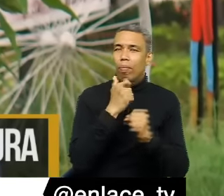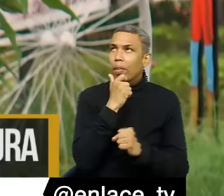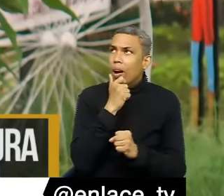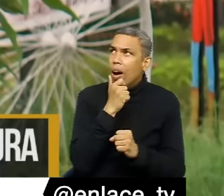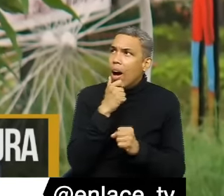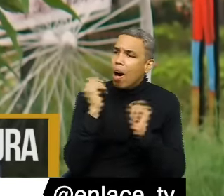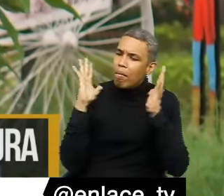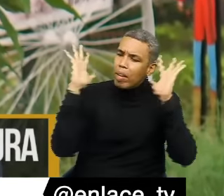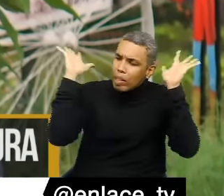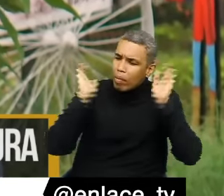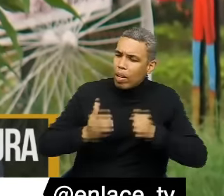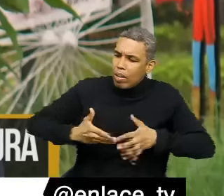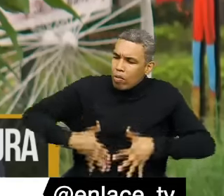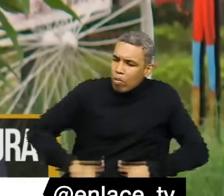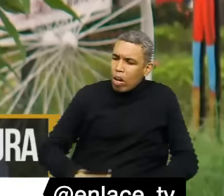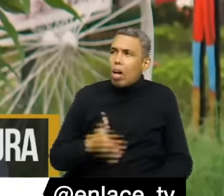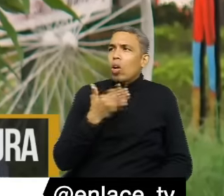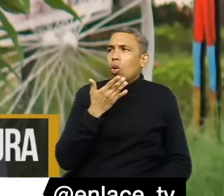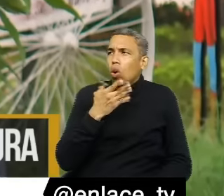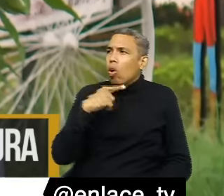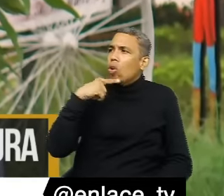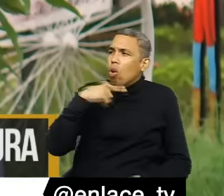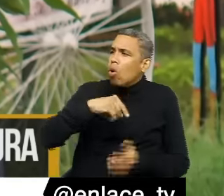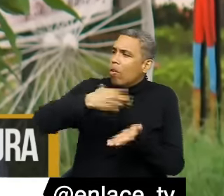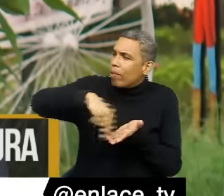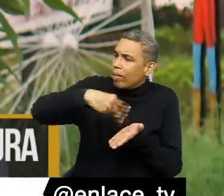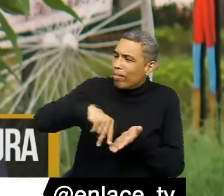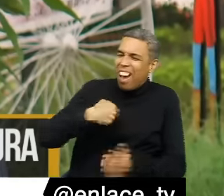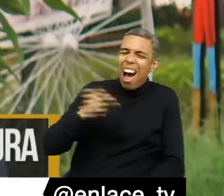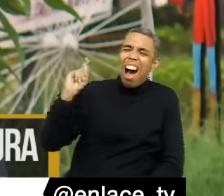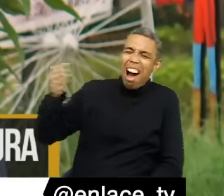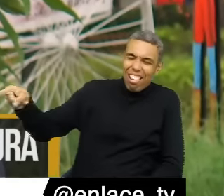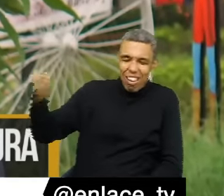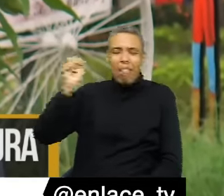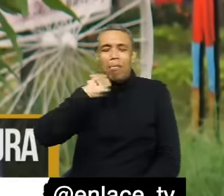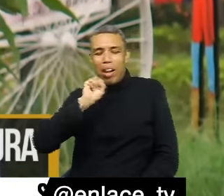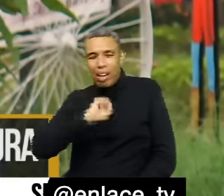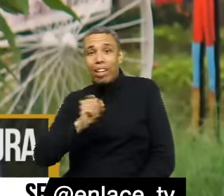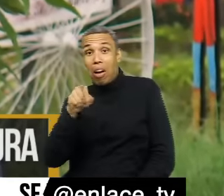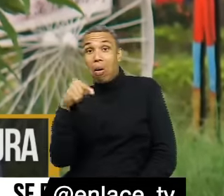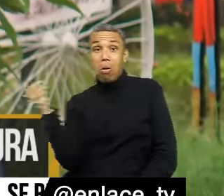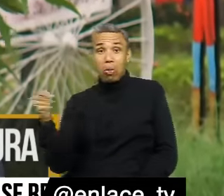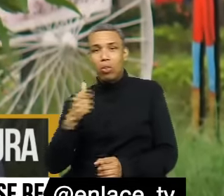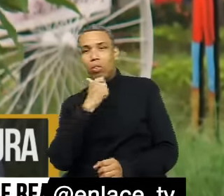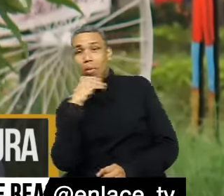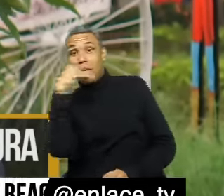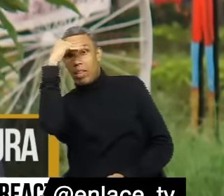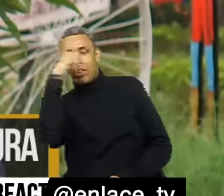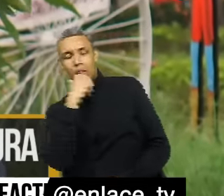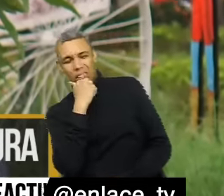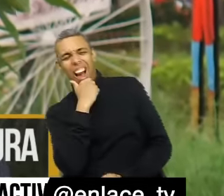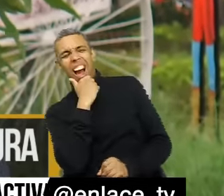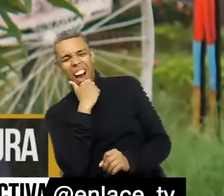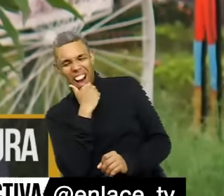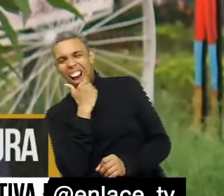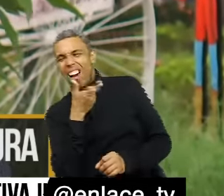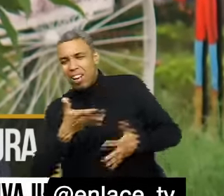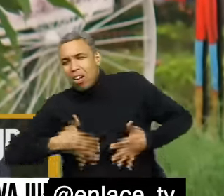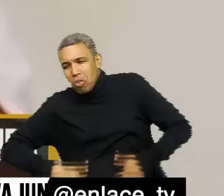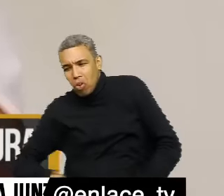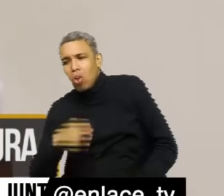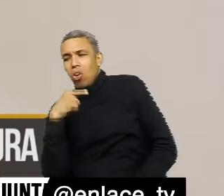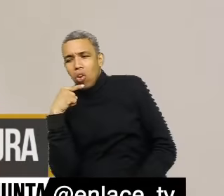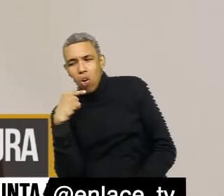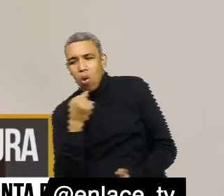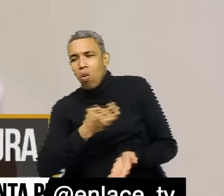lo que ha sido el Festival de la Pollera Colorada es que todos los barranqueños sepamos que tenemos una cumbia que nació en Barranca Bermeja y que debemos exaltar día